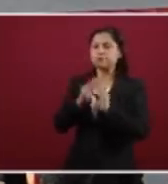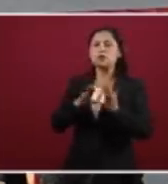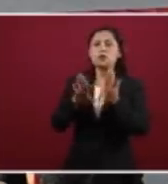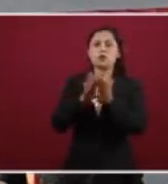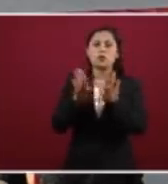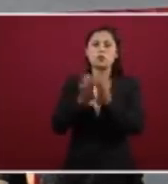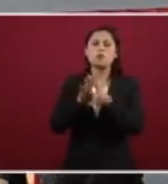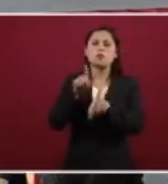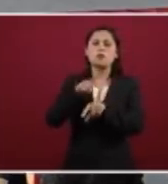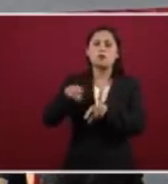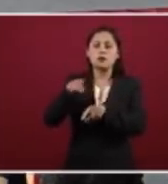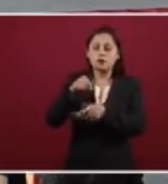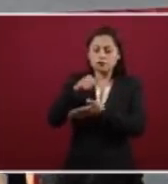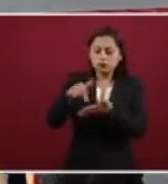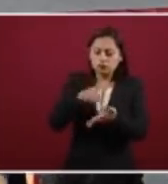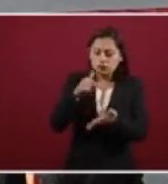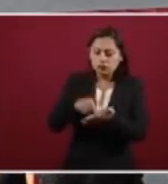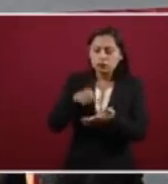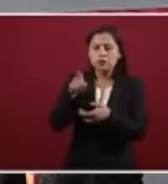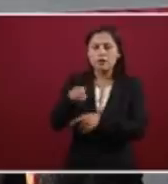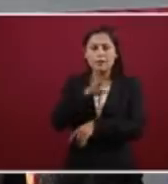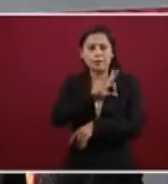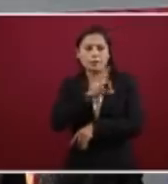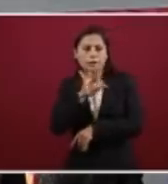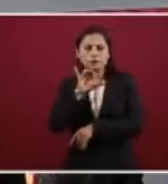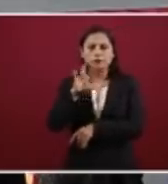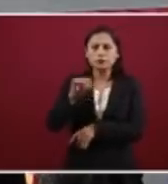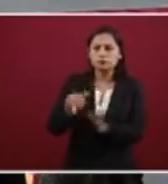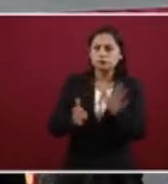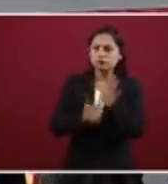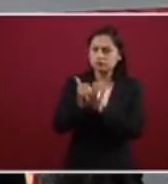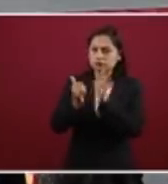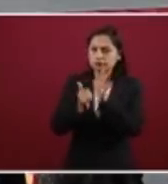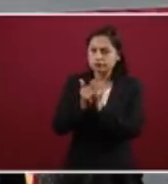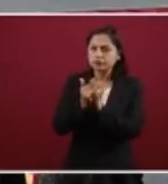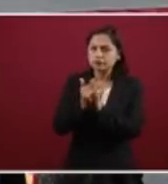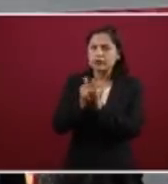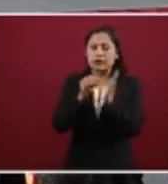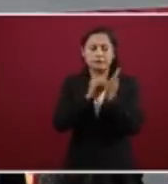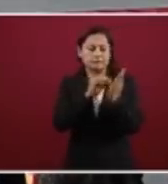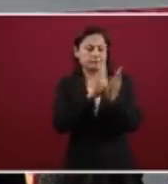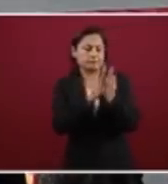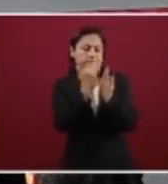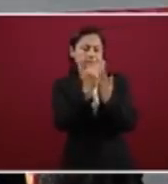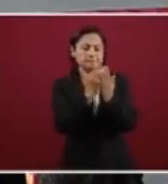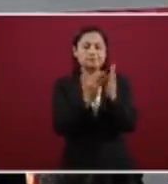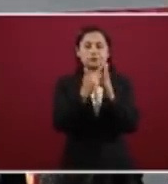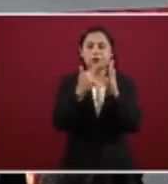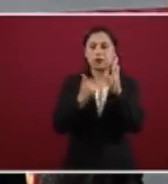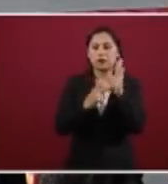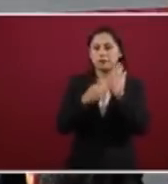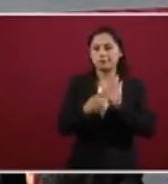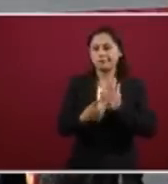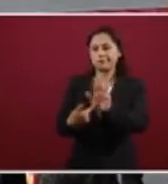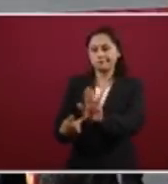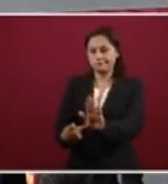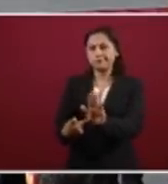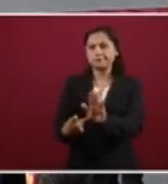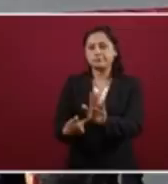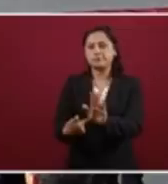riesgo, estamos haciendo los dictámenes, en fin, que son una serie de medidas. Ah, bueno, y la asistencia